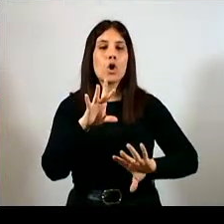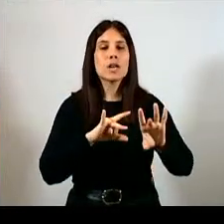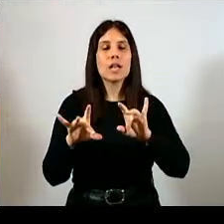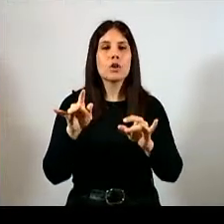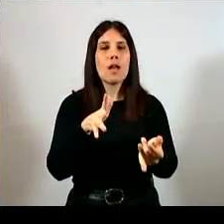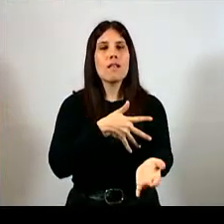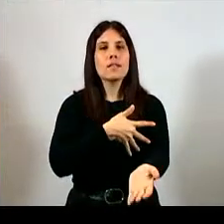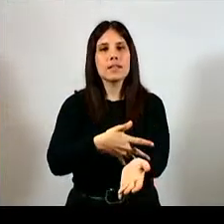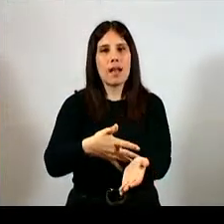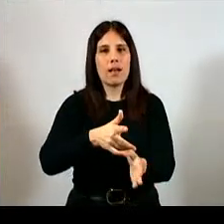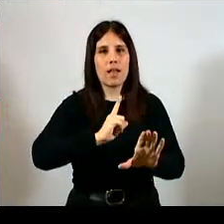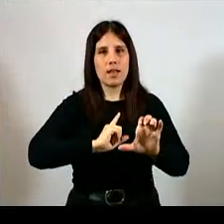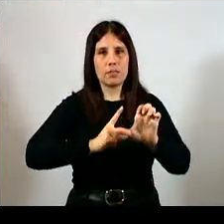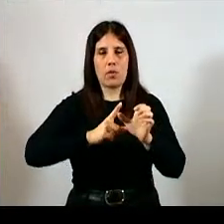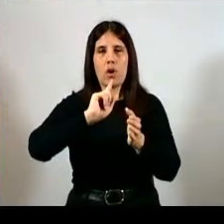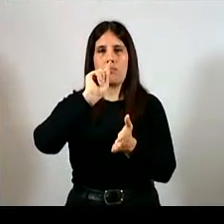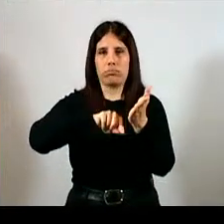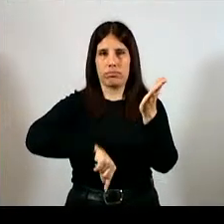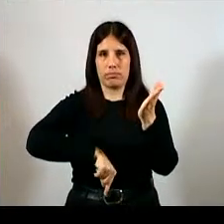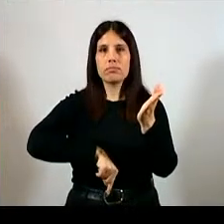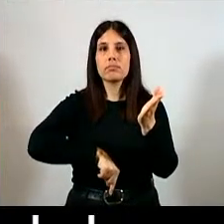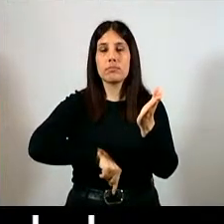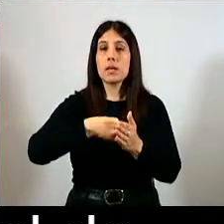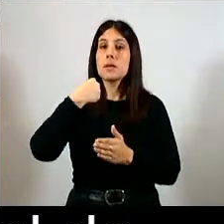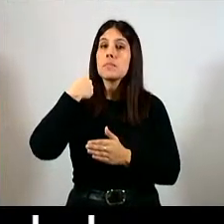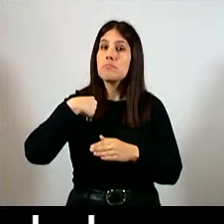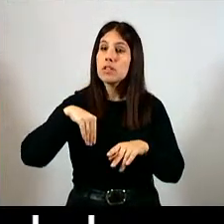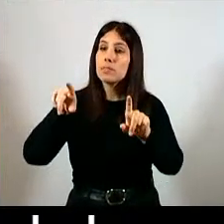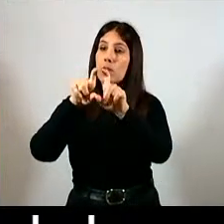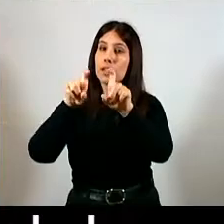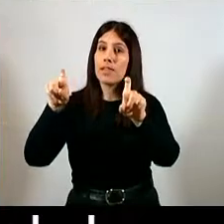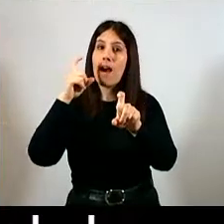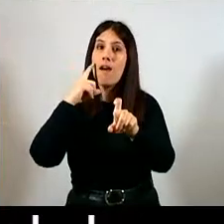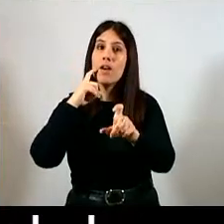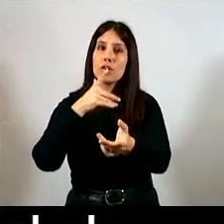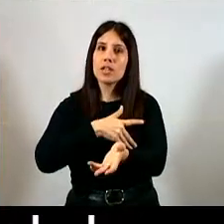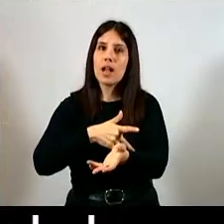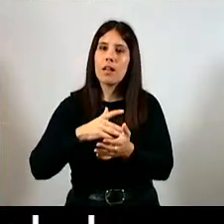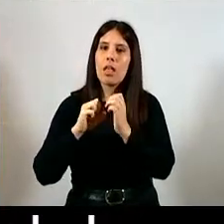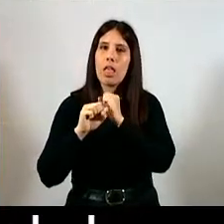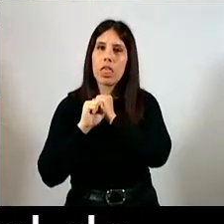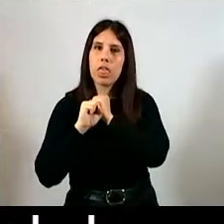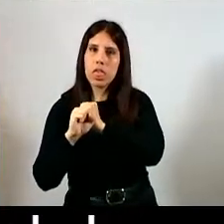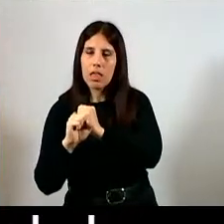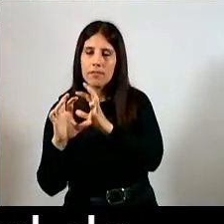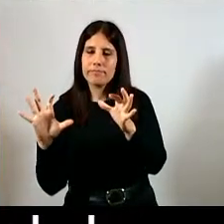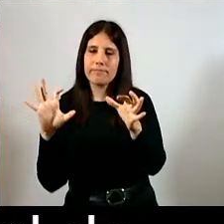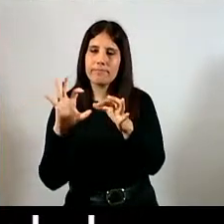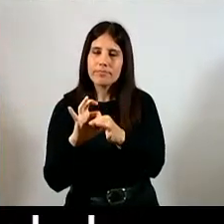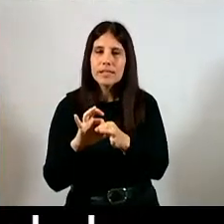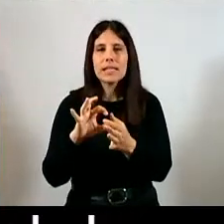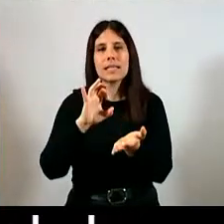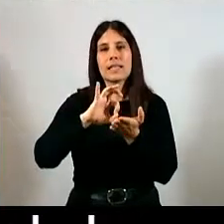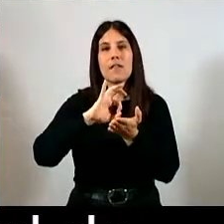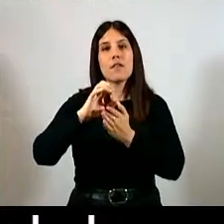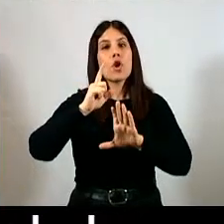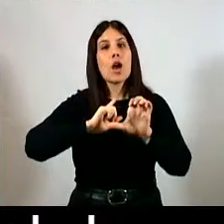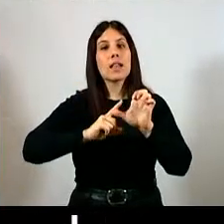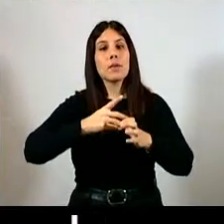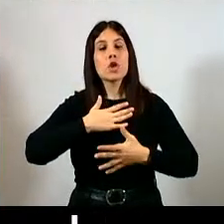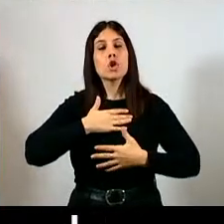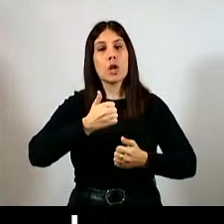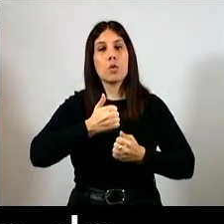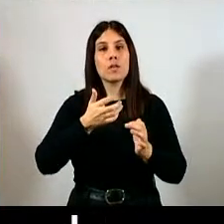Extremadura. Esta entidad, que depende del Servicio Extremeño de Salud, promueve la donación de sangre en